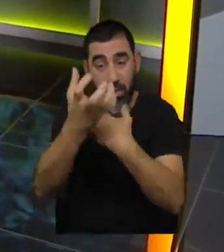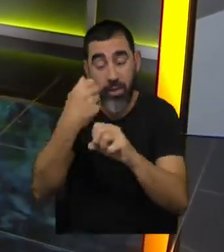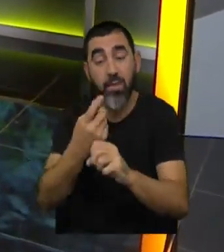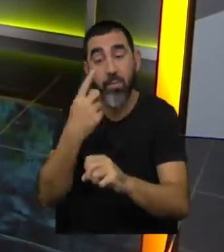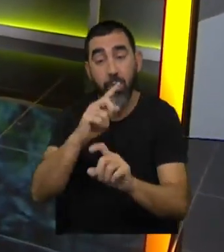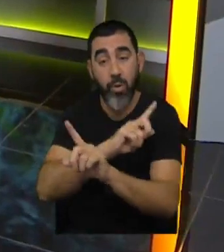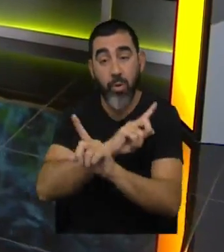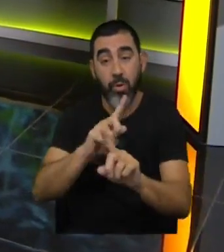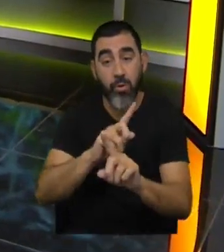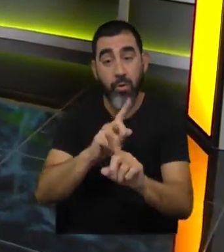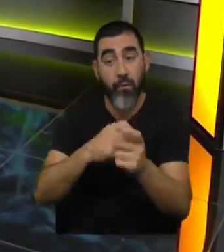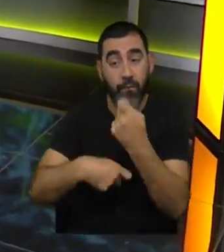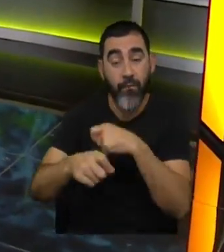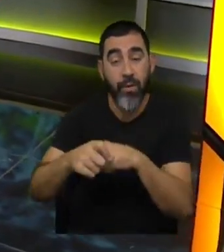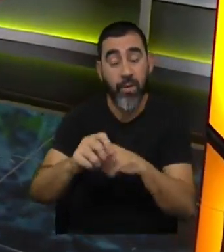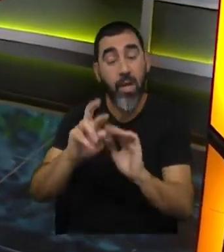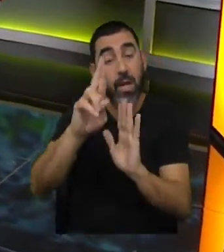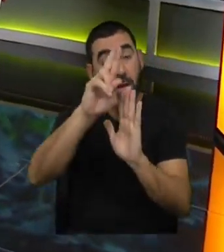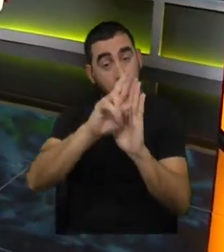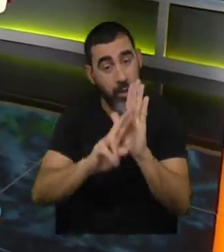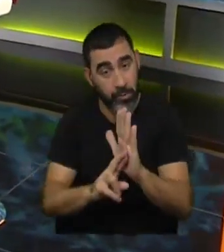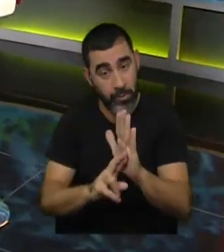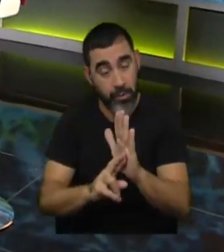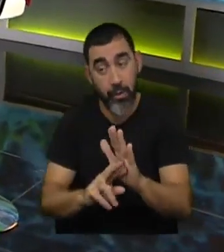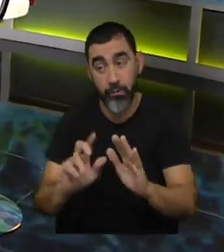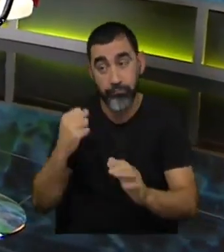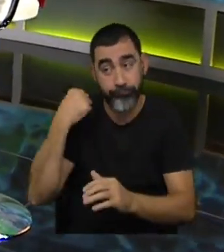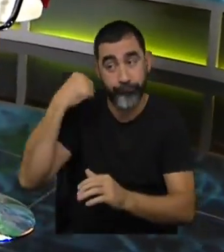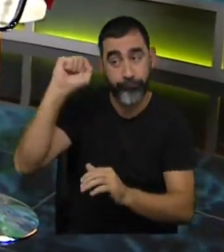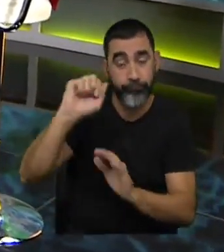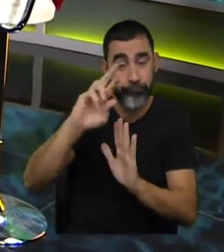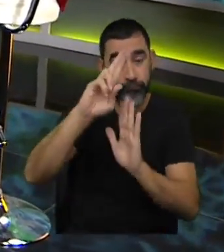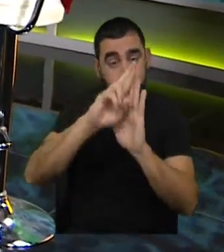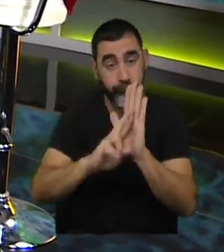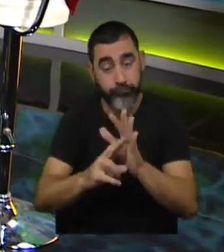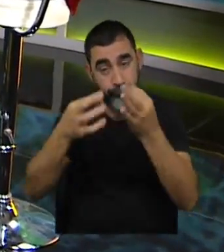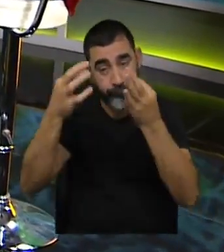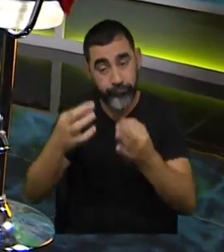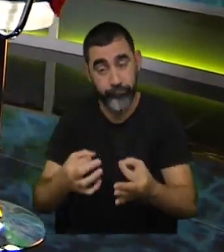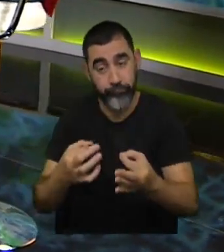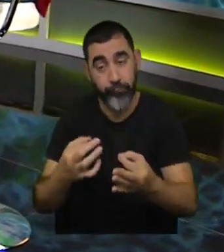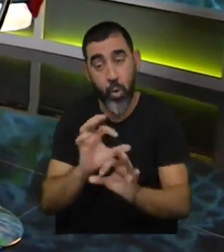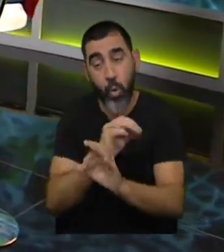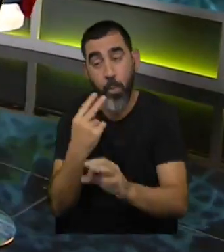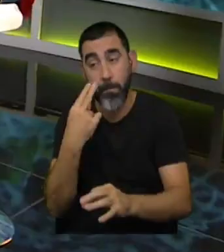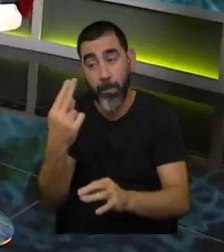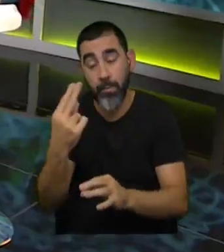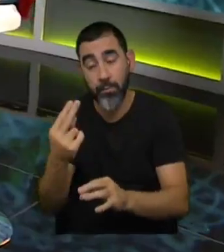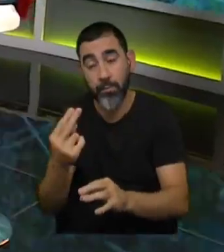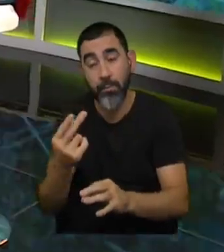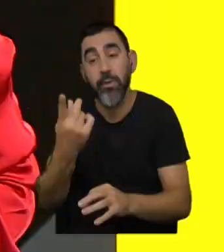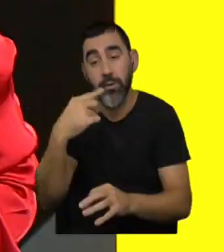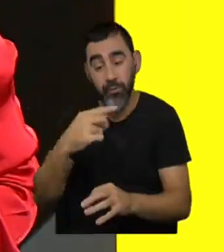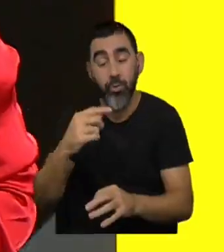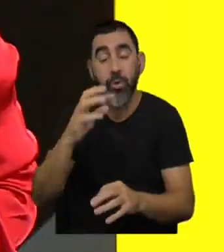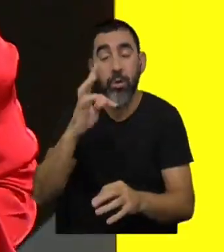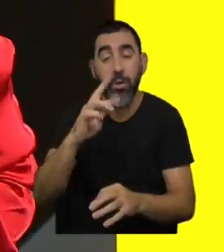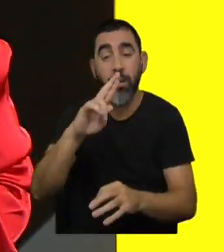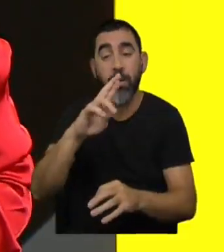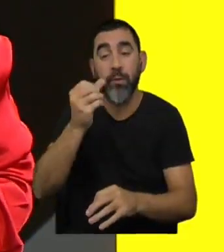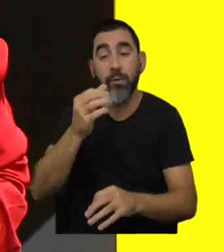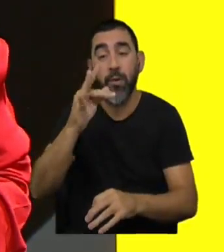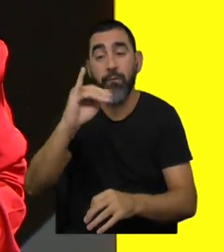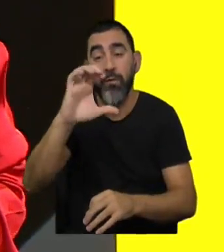no esa venta está muy reglamentada. Entonces, cuando no se cumplen las normas, los permisos, es lo que se considera tráfico